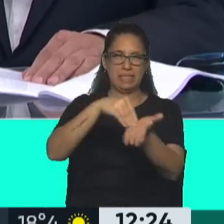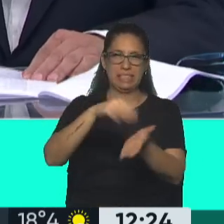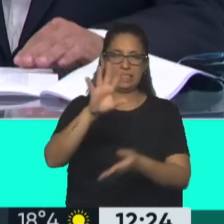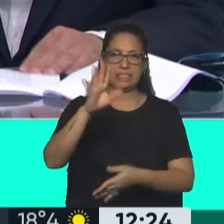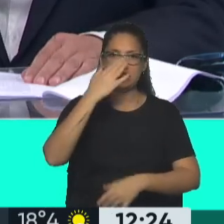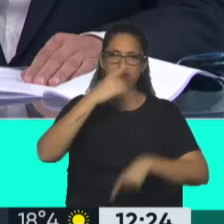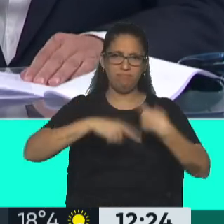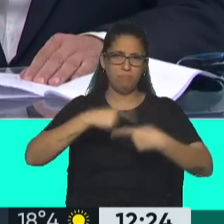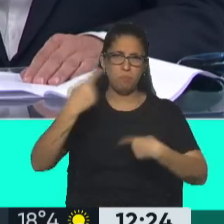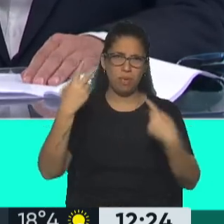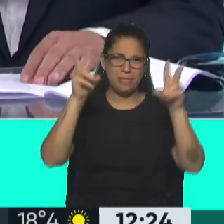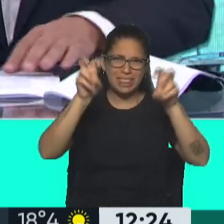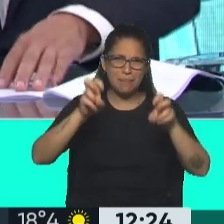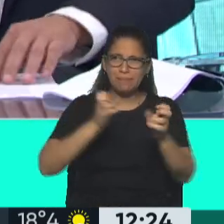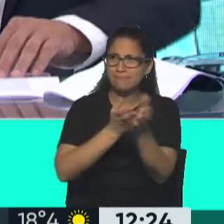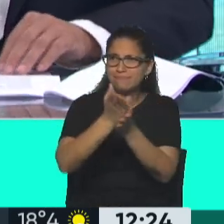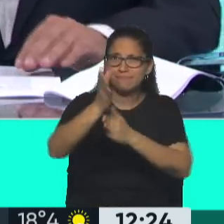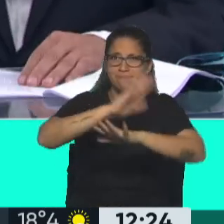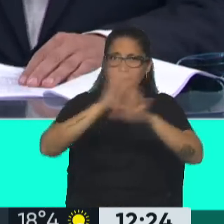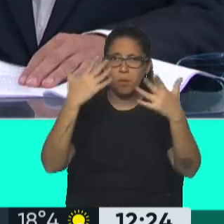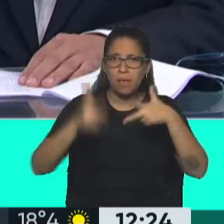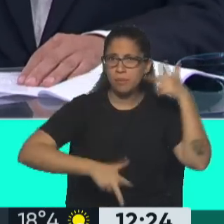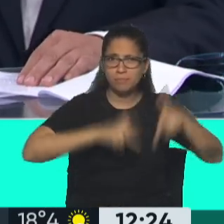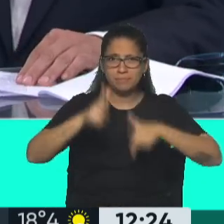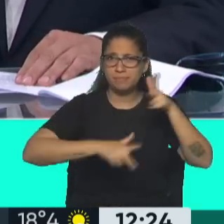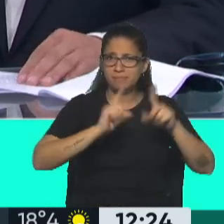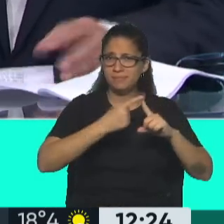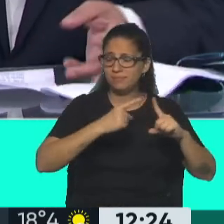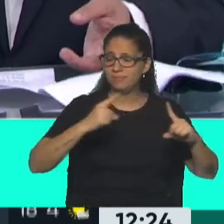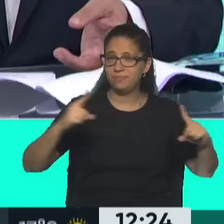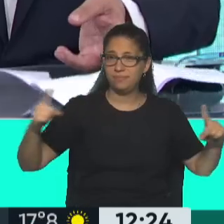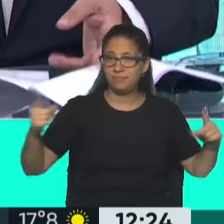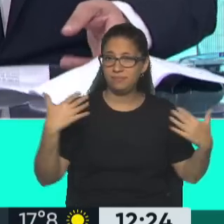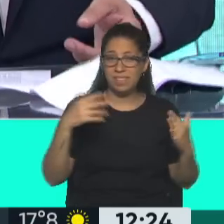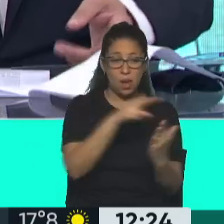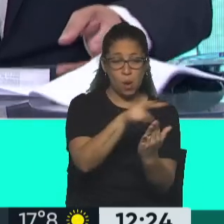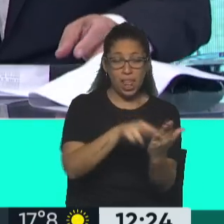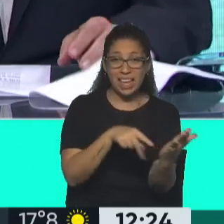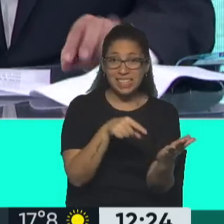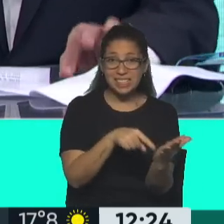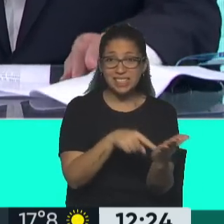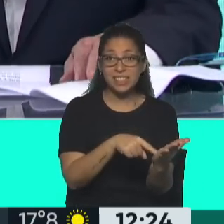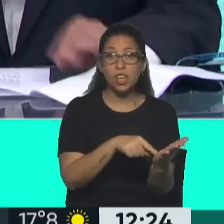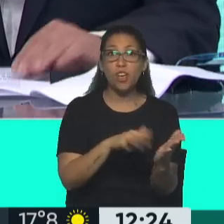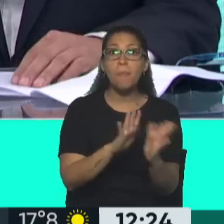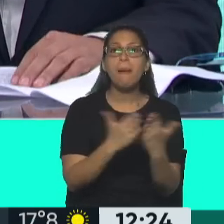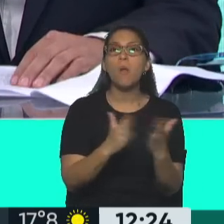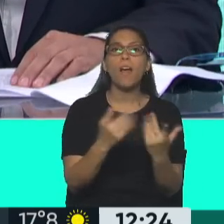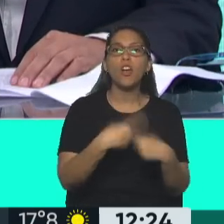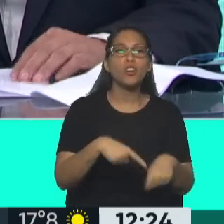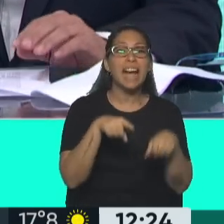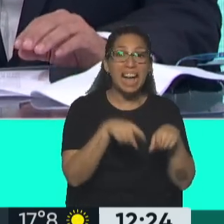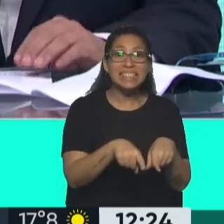podemos seguir. Es eterno, es eterno. Les digo que leer esto es el manual de cómo no deben hacerse las